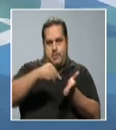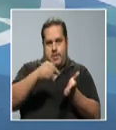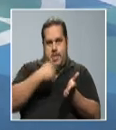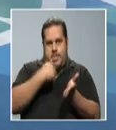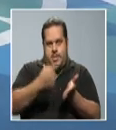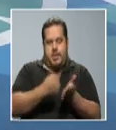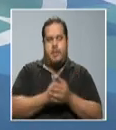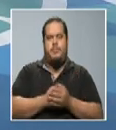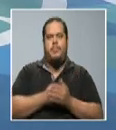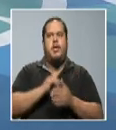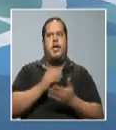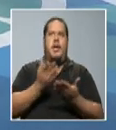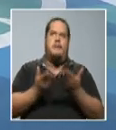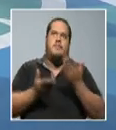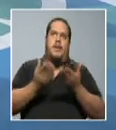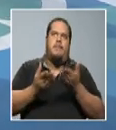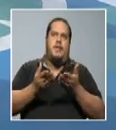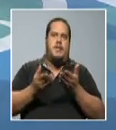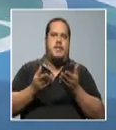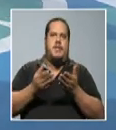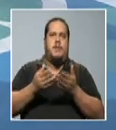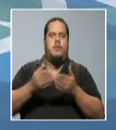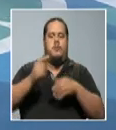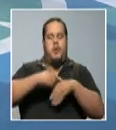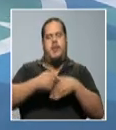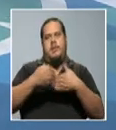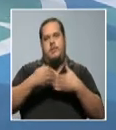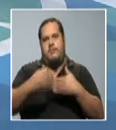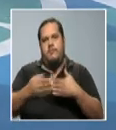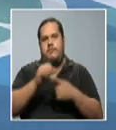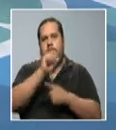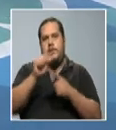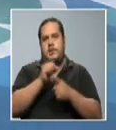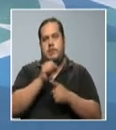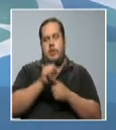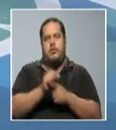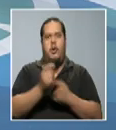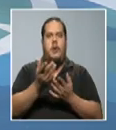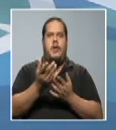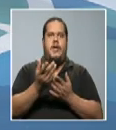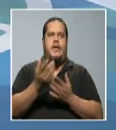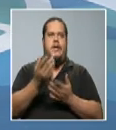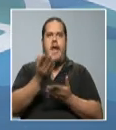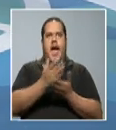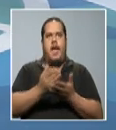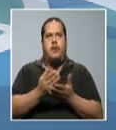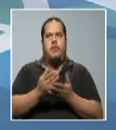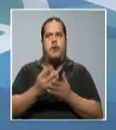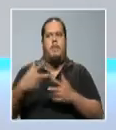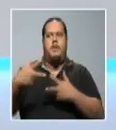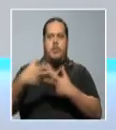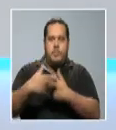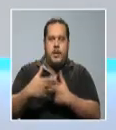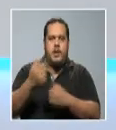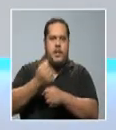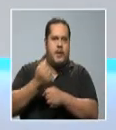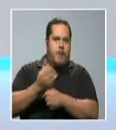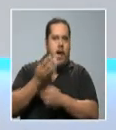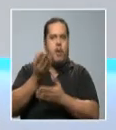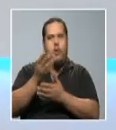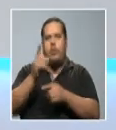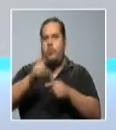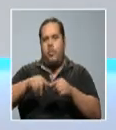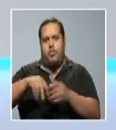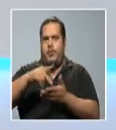somos conscientes que en el camino puede ocurrir situaciones que impiden atender oportunamente una obligación. En este caso, lo que